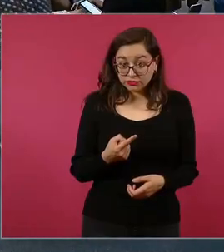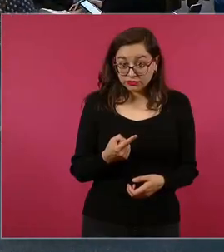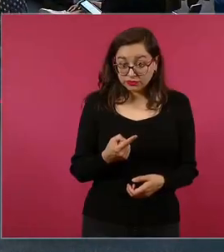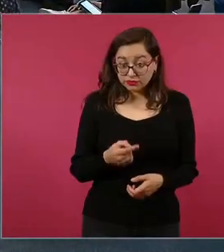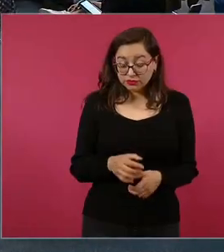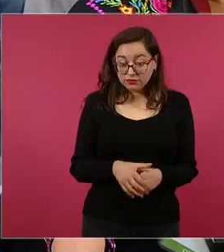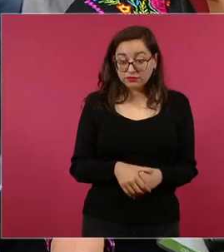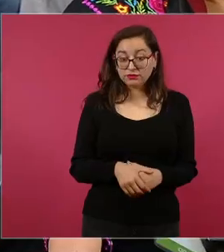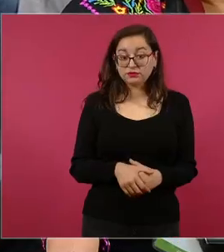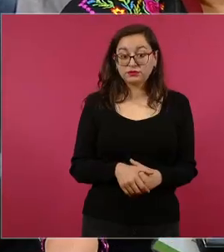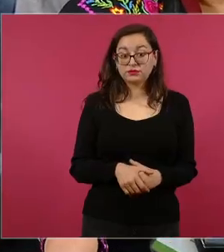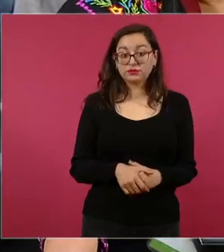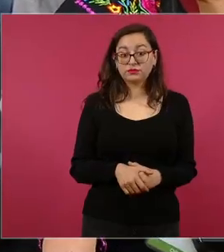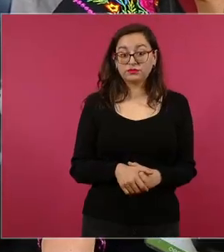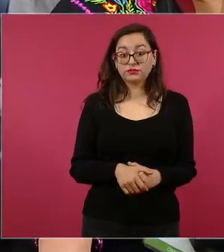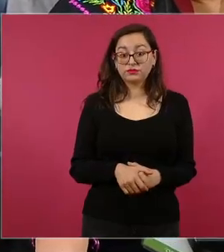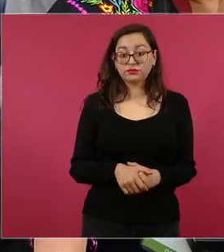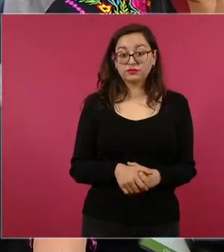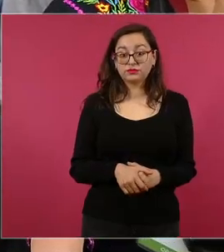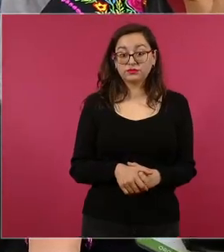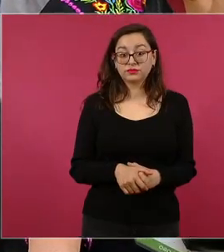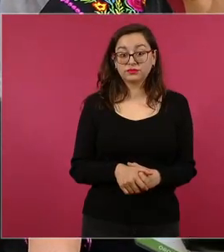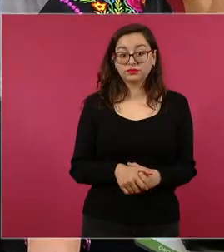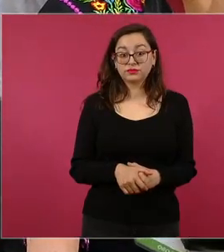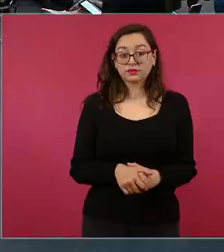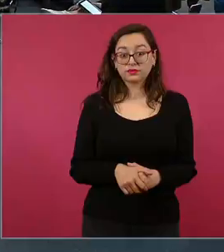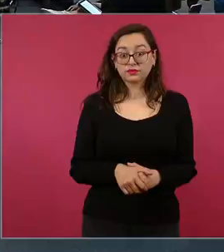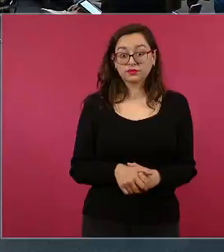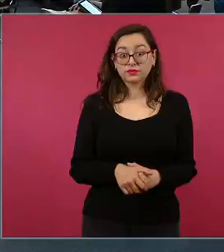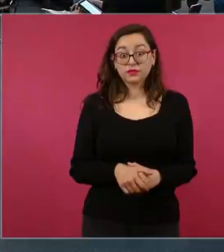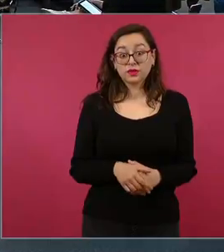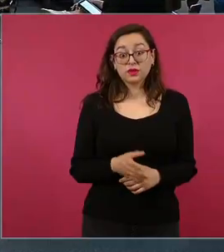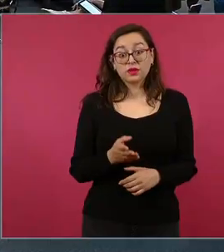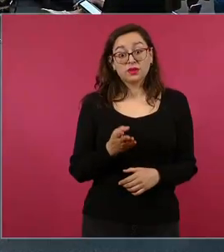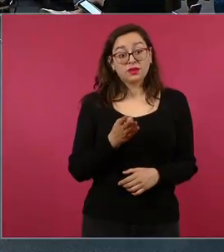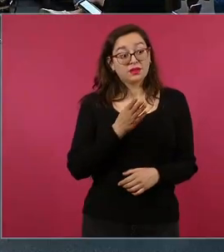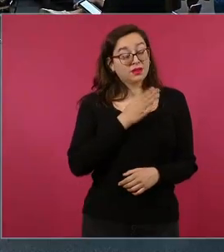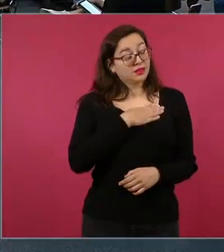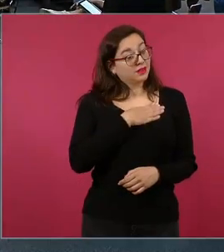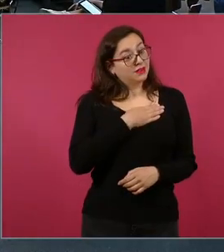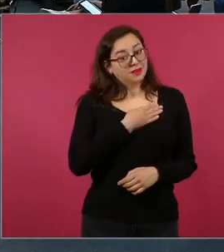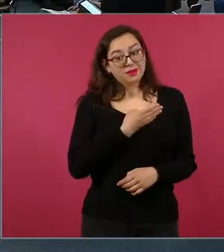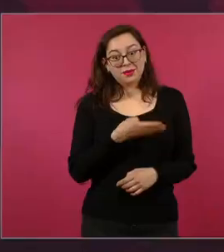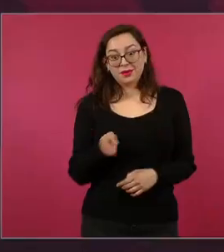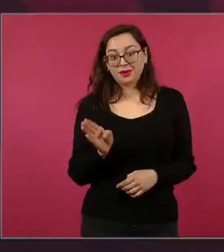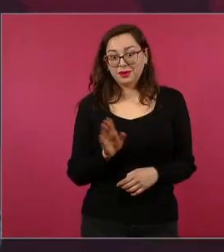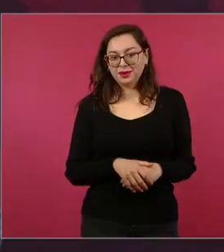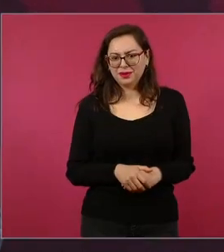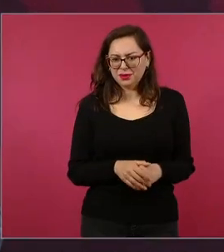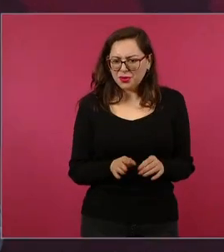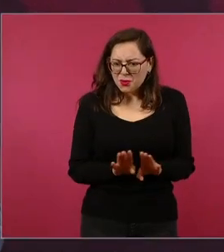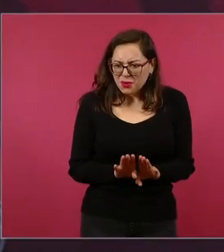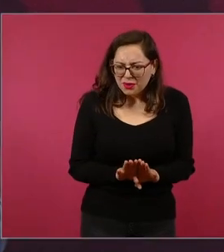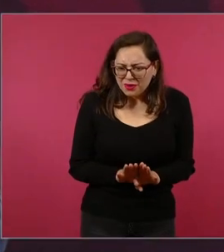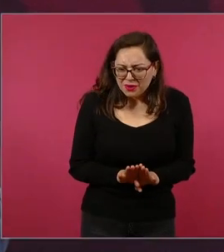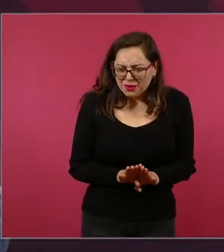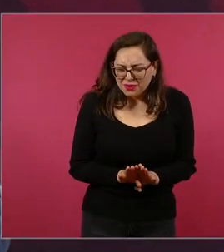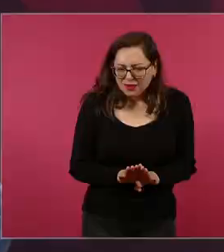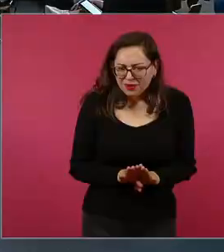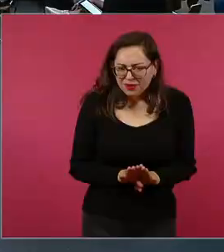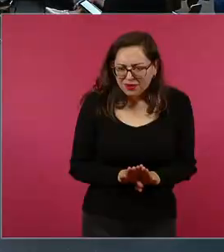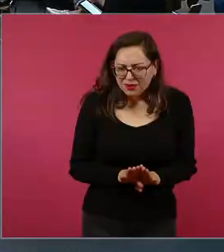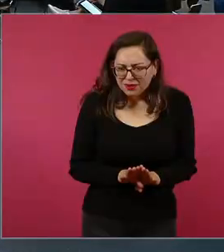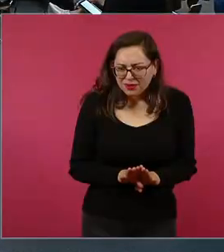del asesinato de su candidato. Bueno, ya. ¿Cómo?